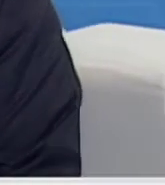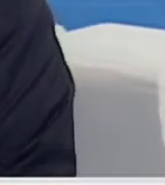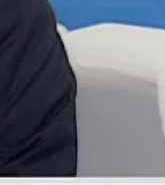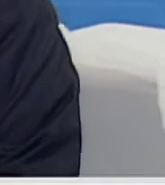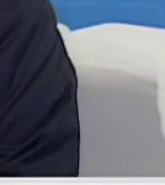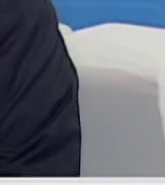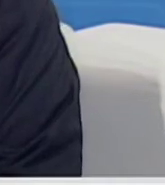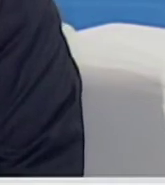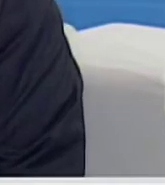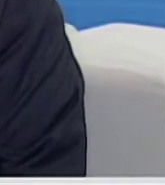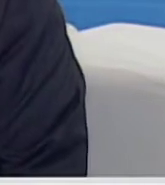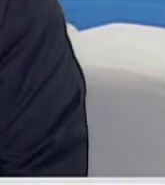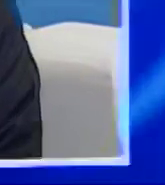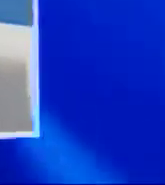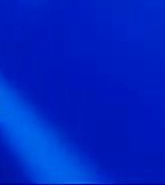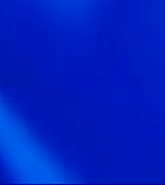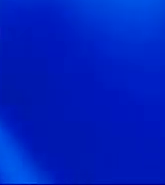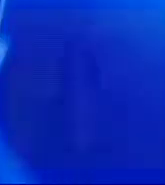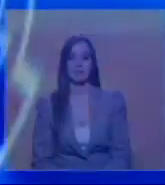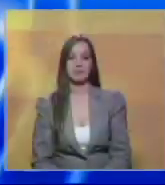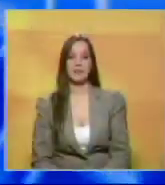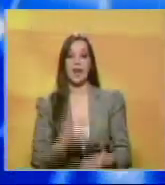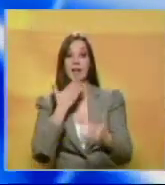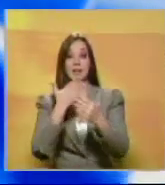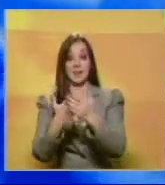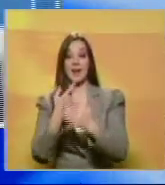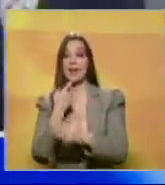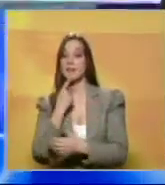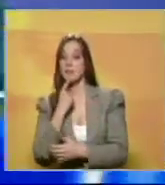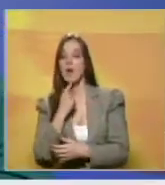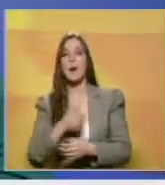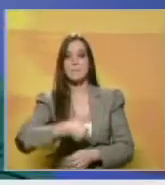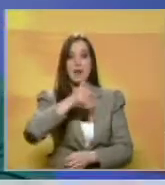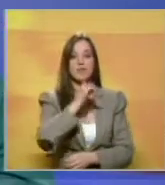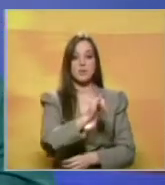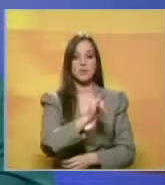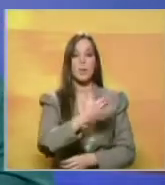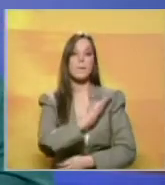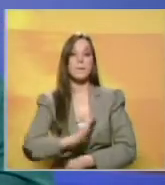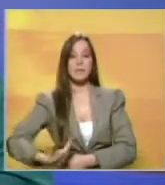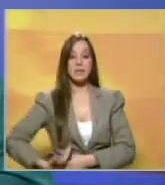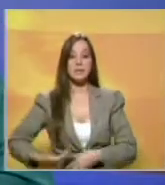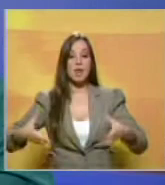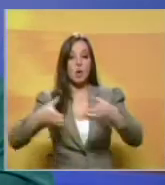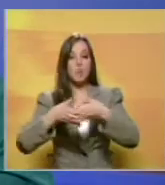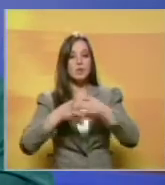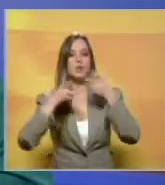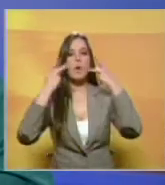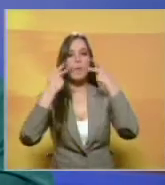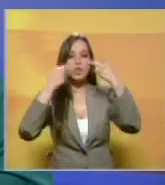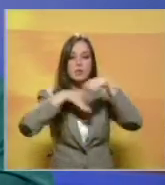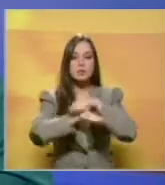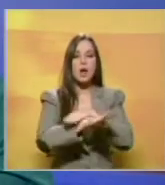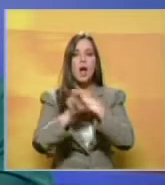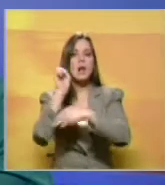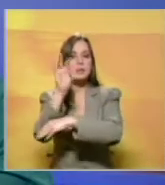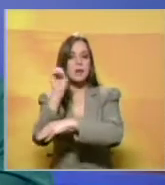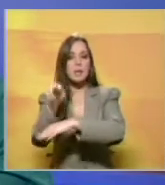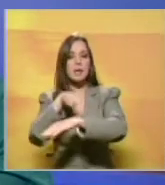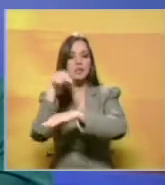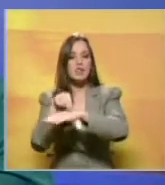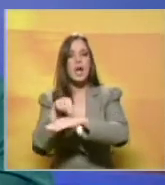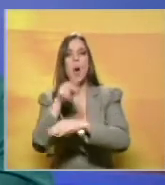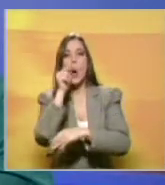Noticiero Venevisión, quedamos con Endrina. Gracias, Eduardo. Tenemos más información. El presidente de la Comisión de Política Interior de la Asamblea Nacional,